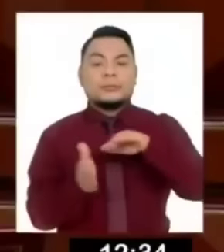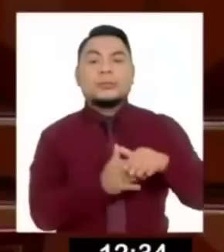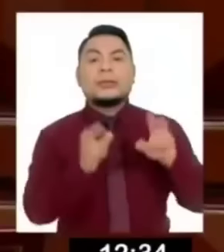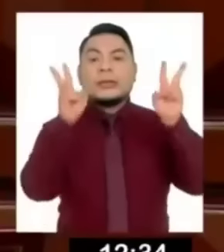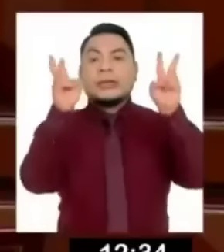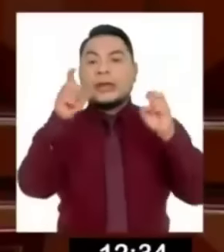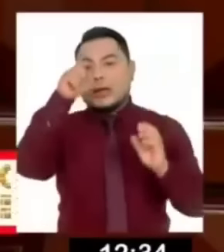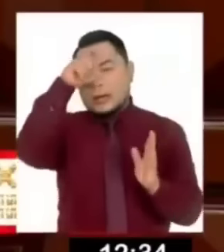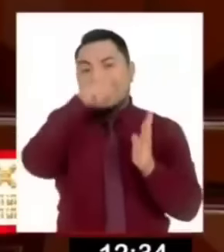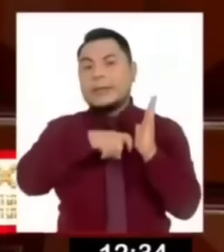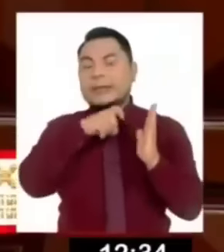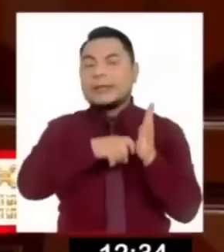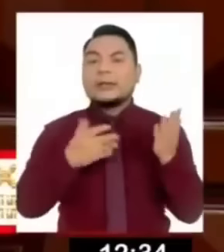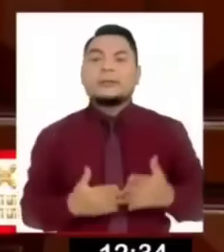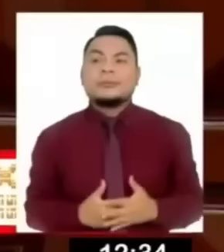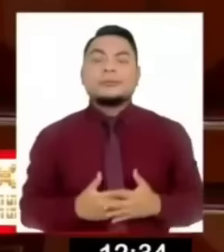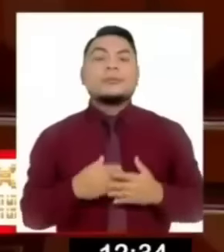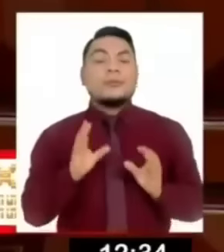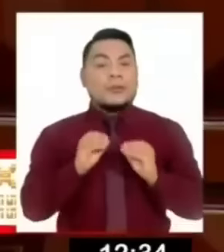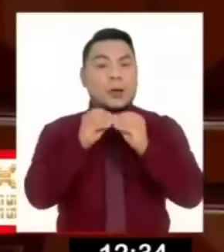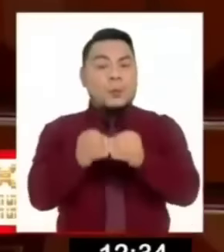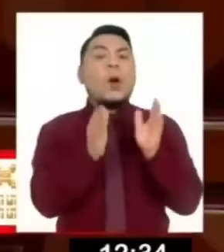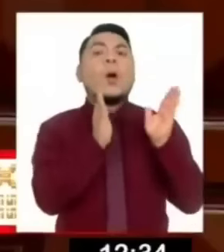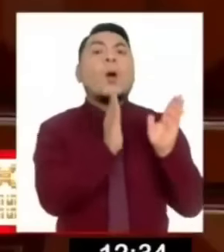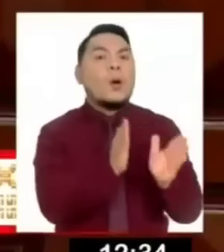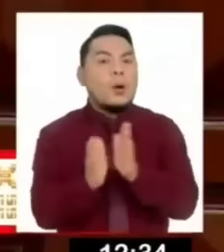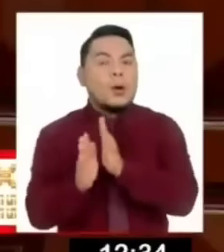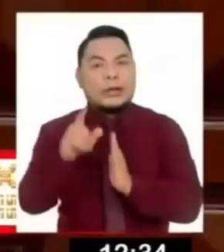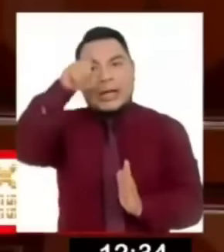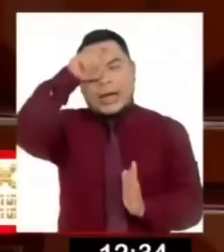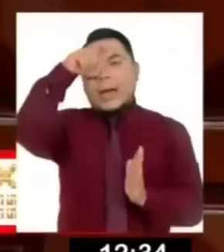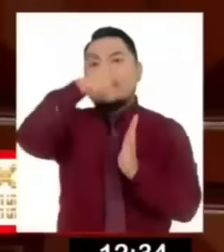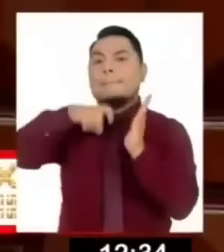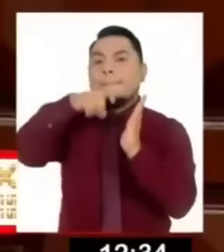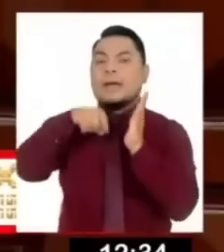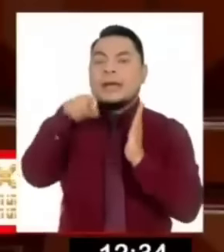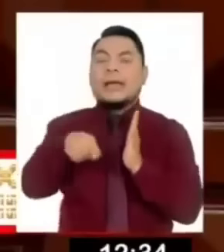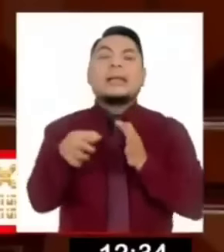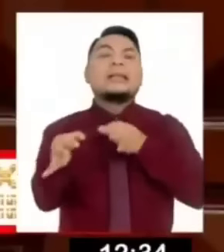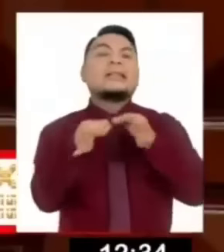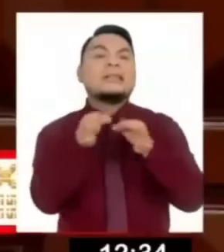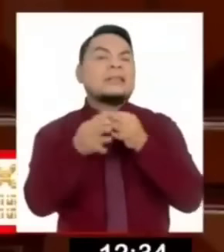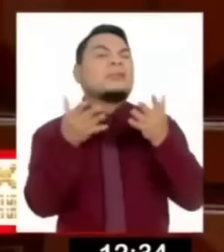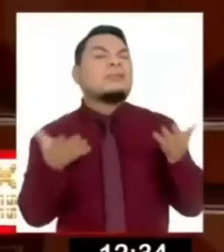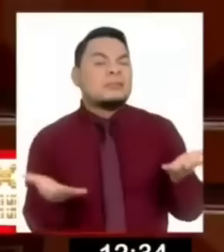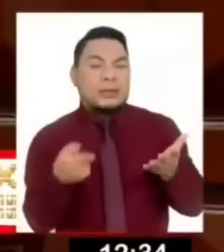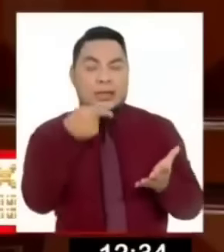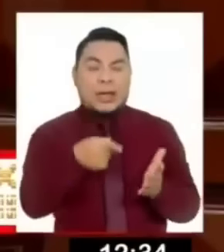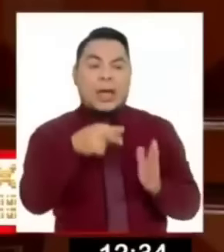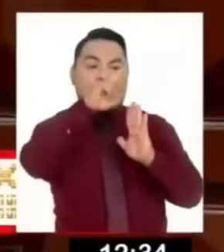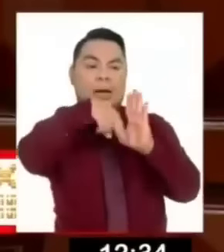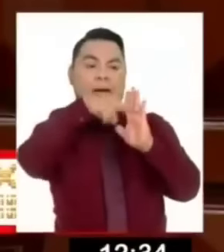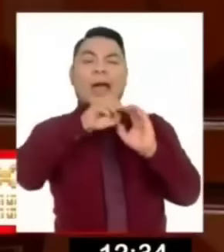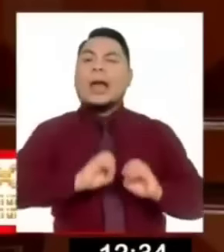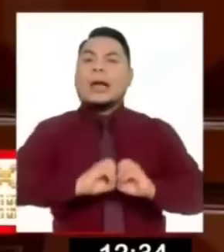Minería. Poner orden en la minería. Esto significa reglas claras. Escenarios